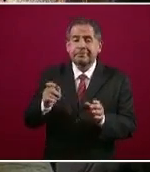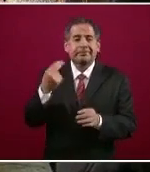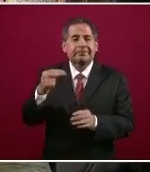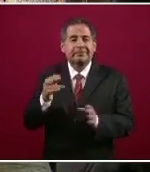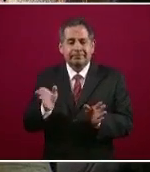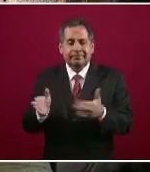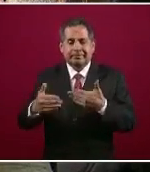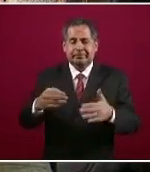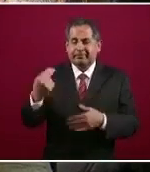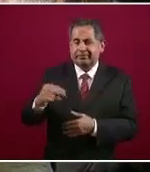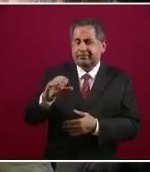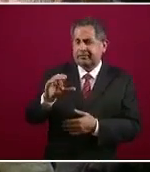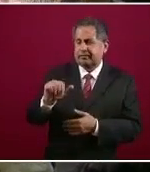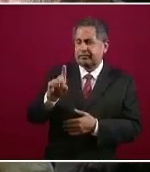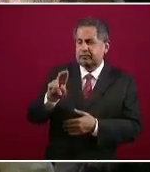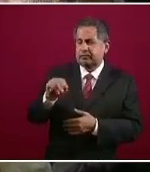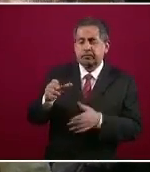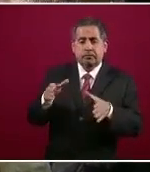caudales está